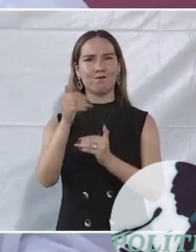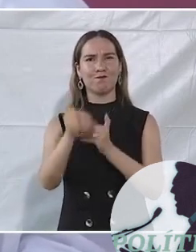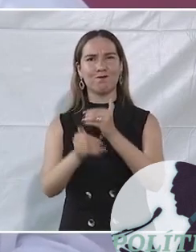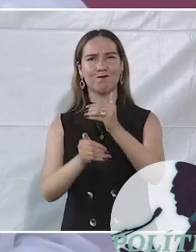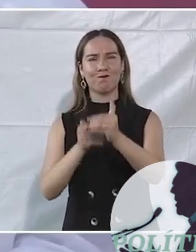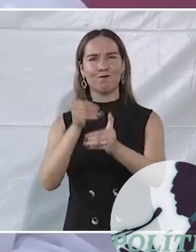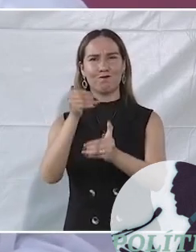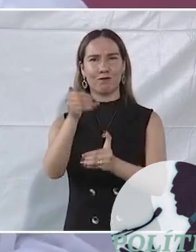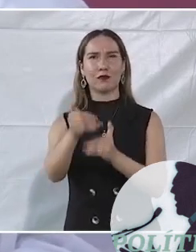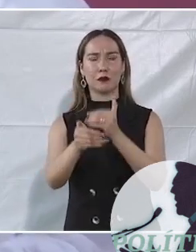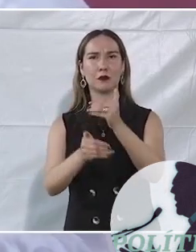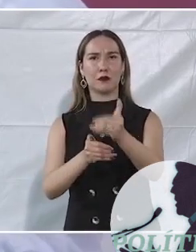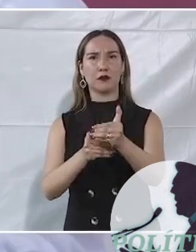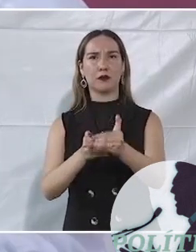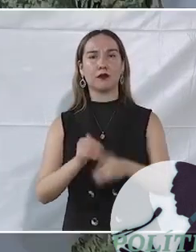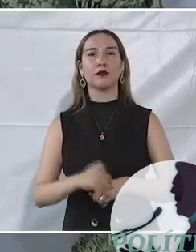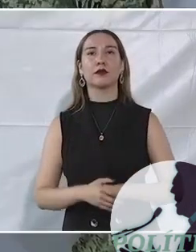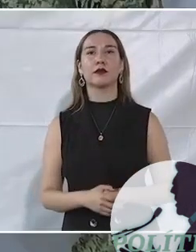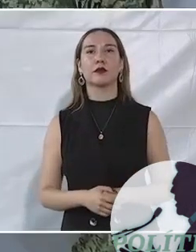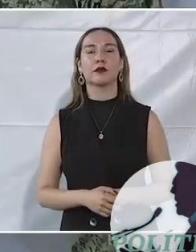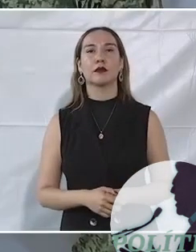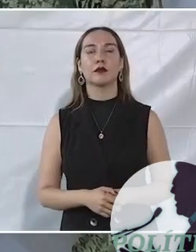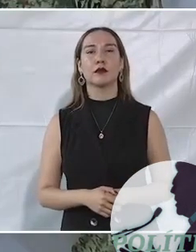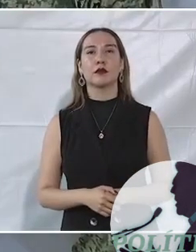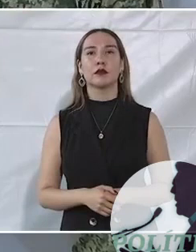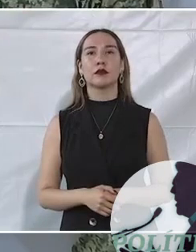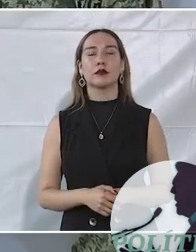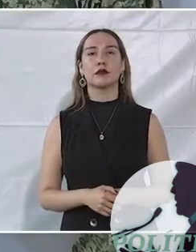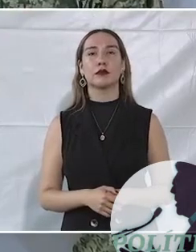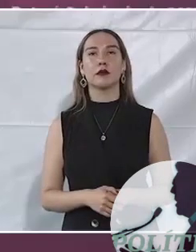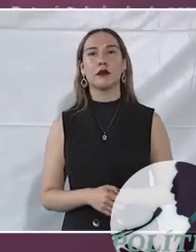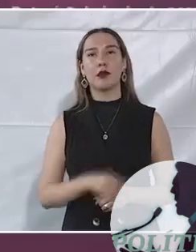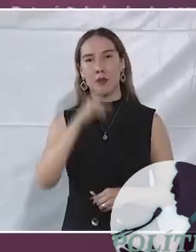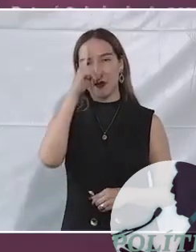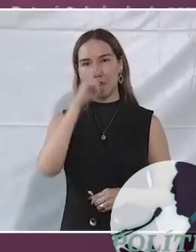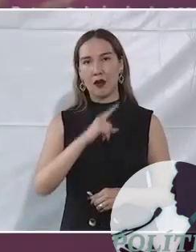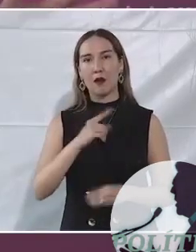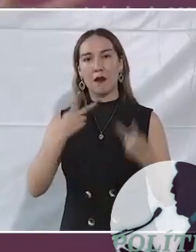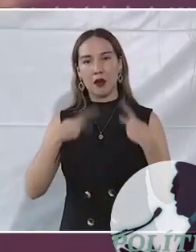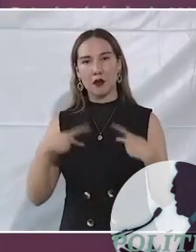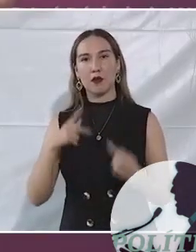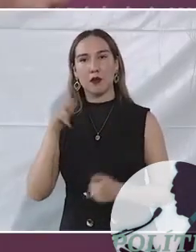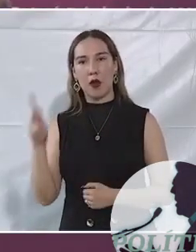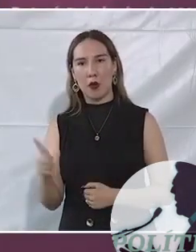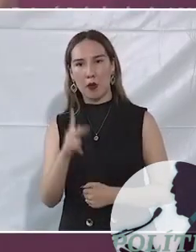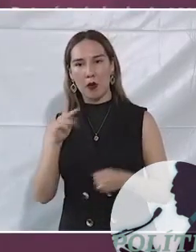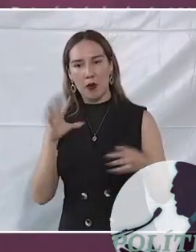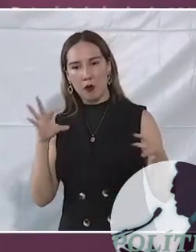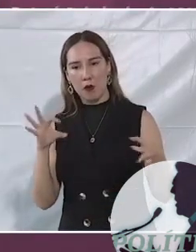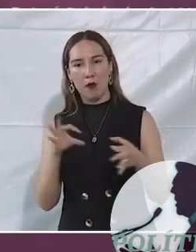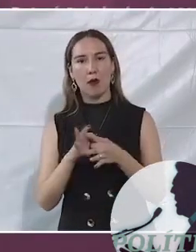trabajando para el pueblo, con el pueblo, y vamos también a